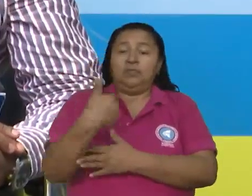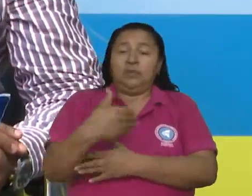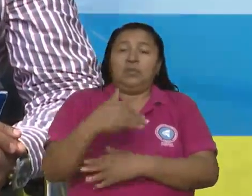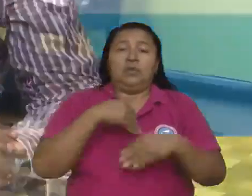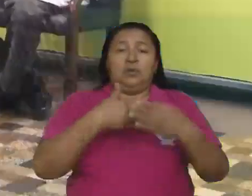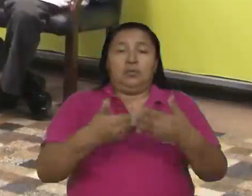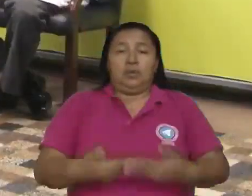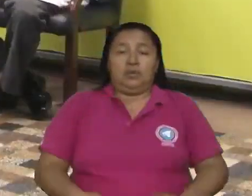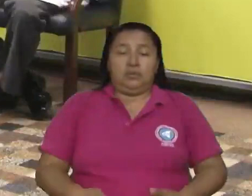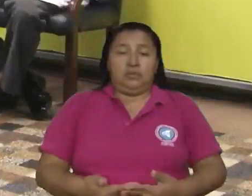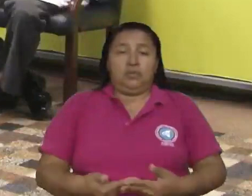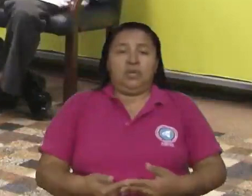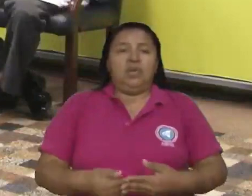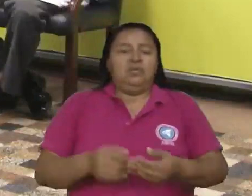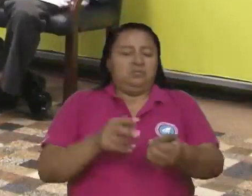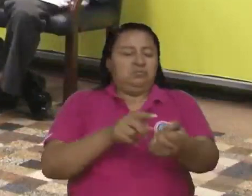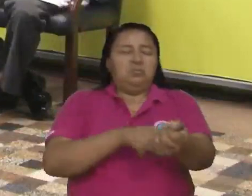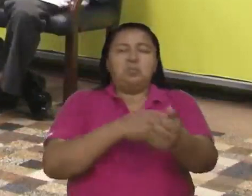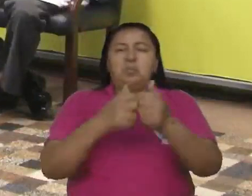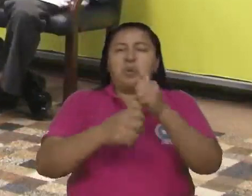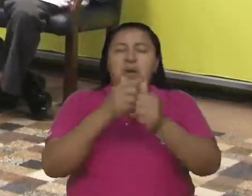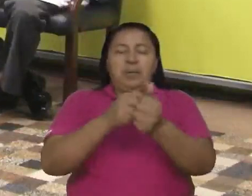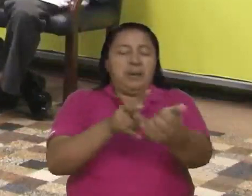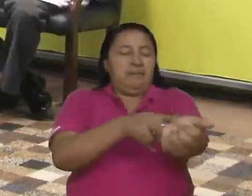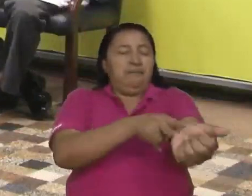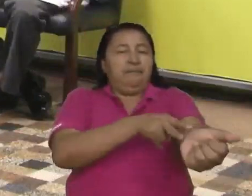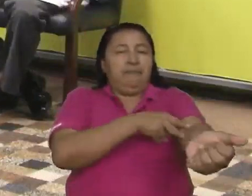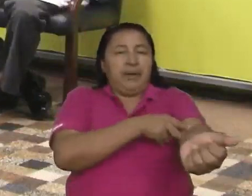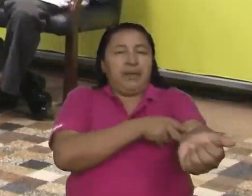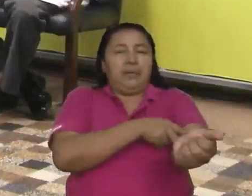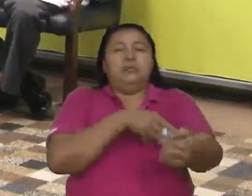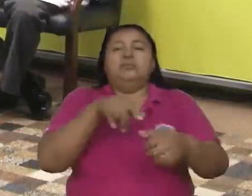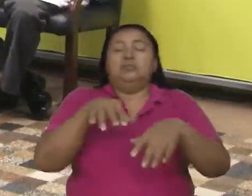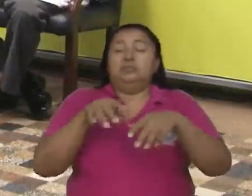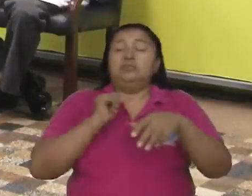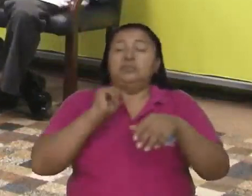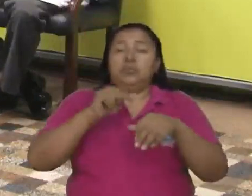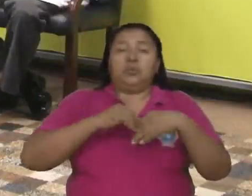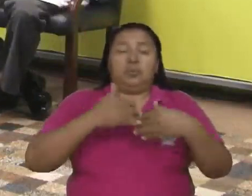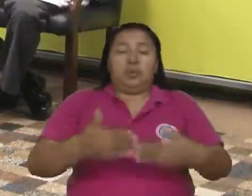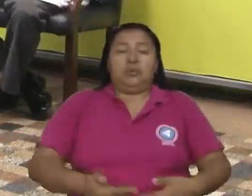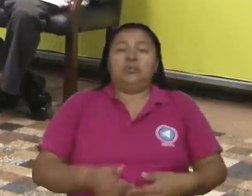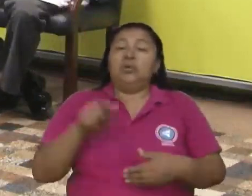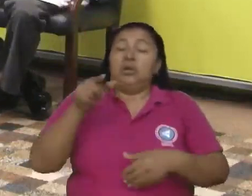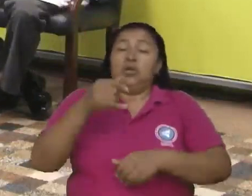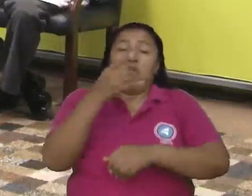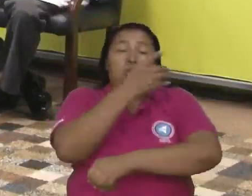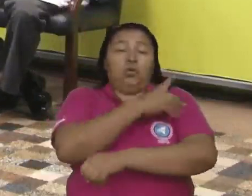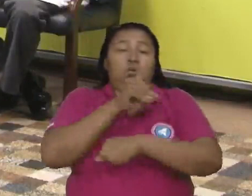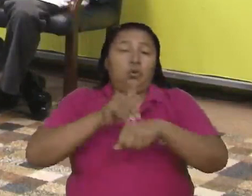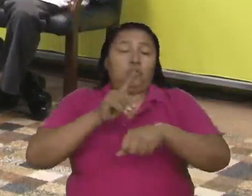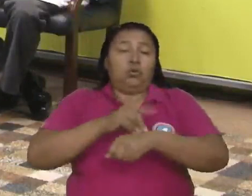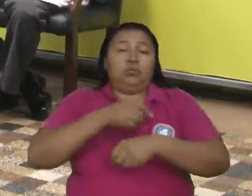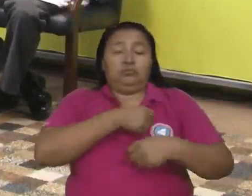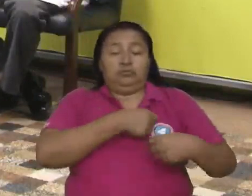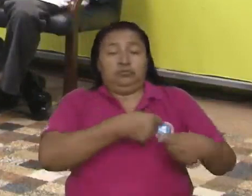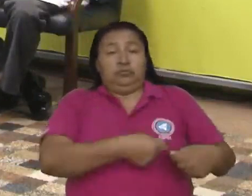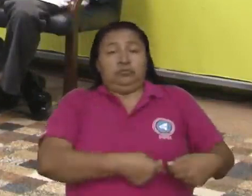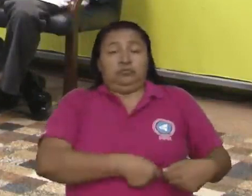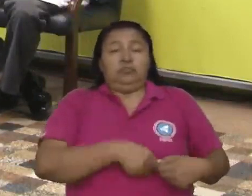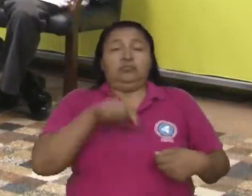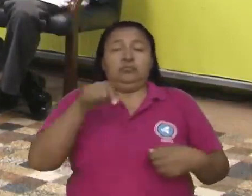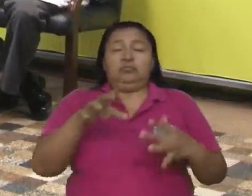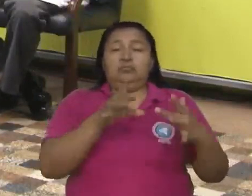Sergei Amador, quien es anestesiólogo del Hospital Berta Calderón, un hospital de referencia nacional